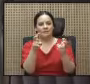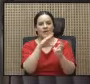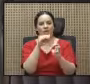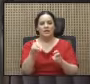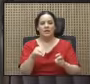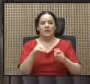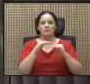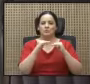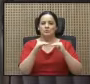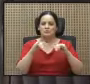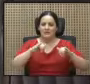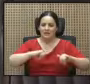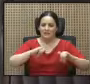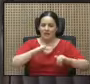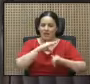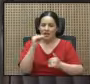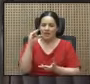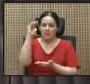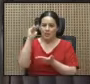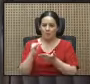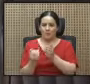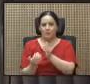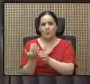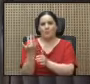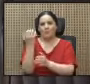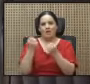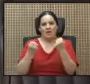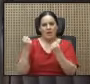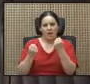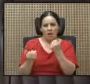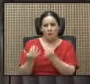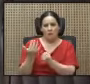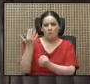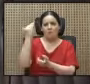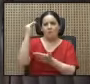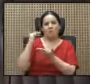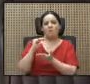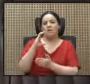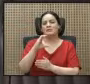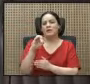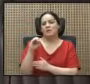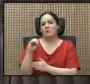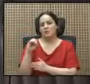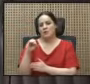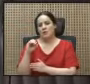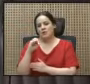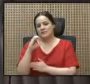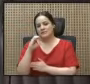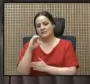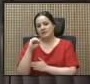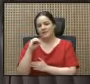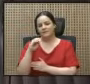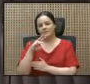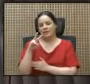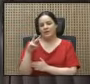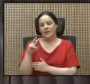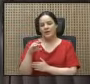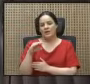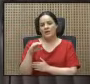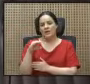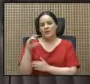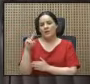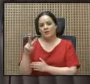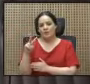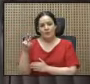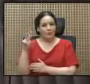descarbonización, yo quiero hablarle al señor presidente que se ponga la mano en el corazón y piense, compañero